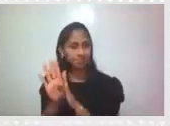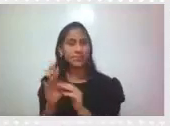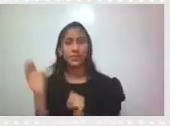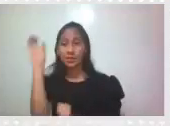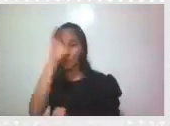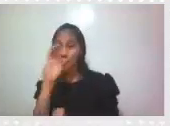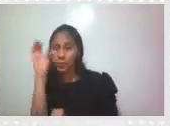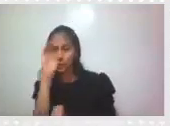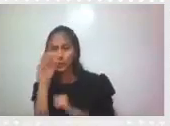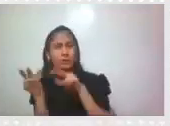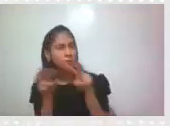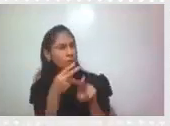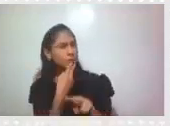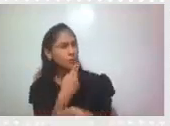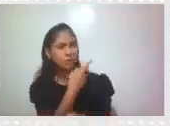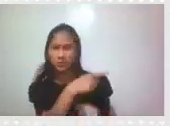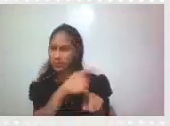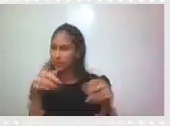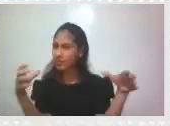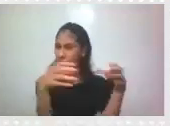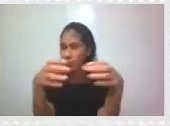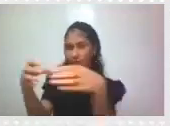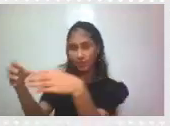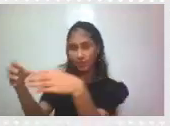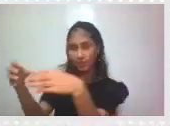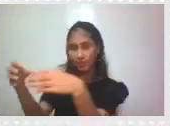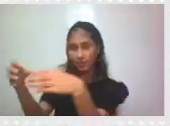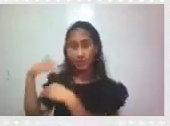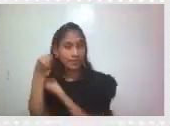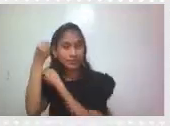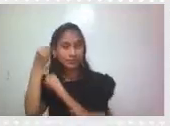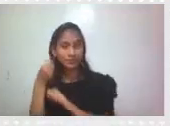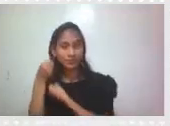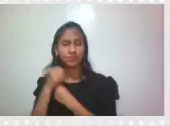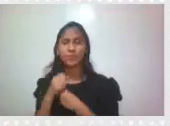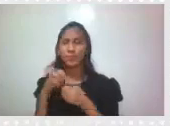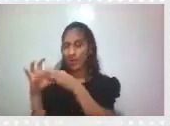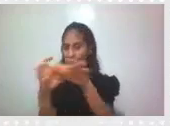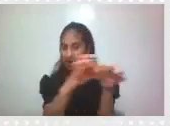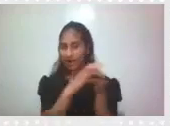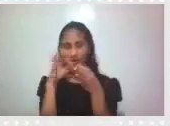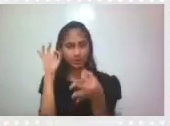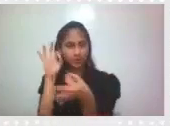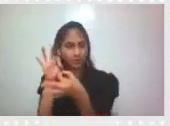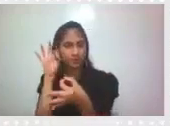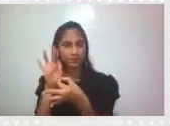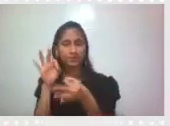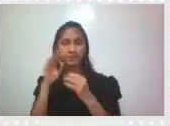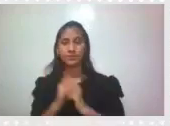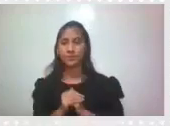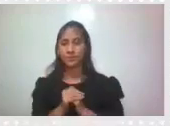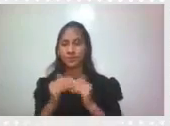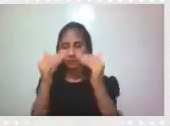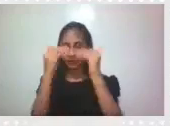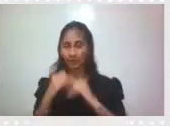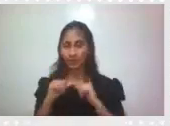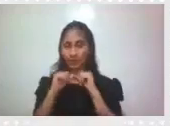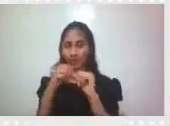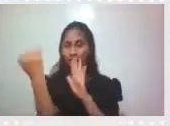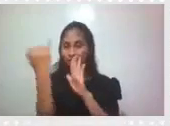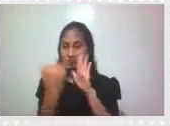de coincidencia con las organizaciones para establecer aliados estratégicos. La siguiente, por